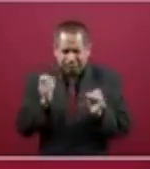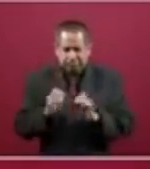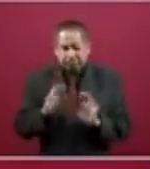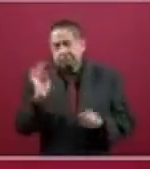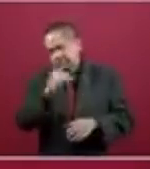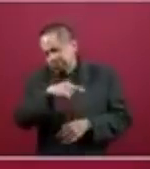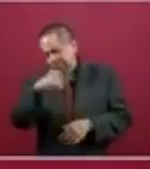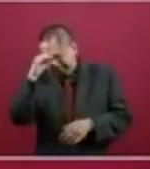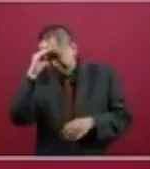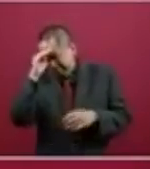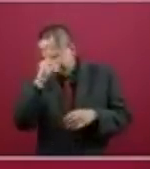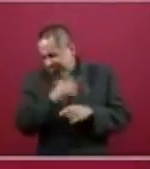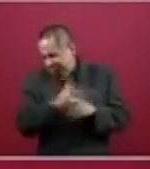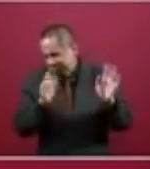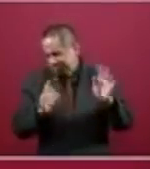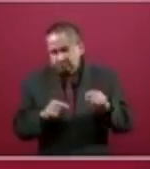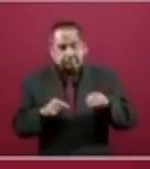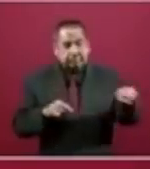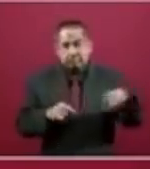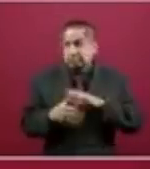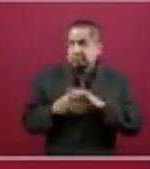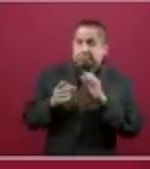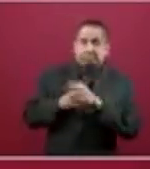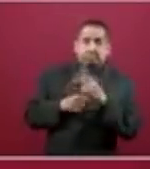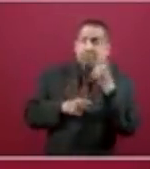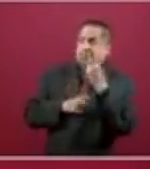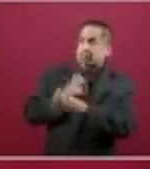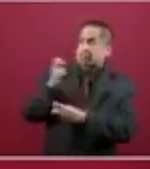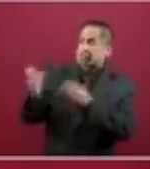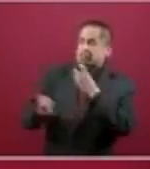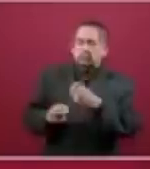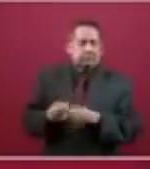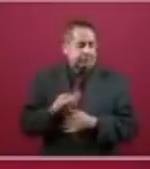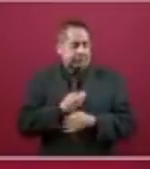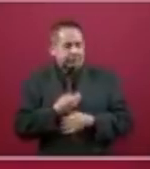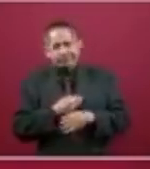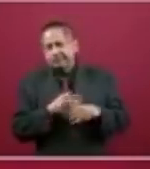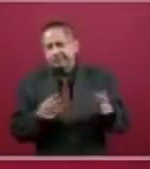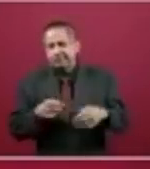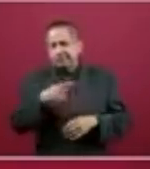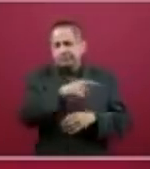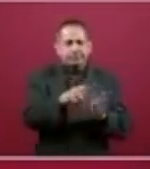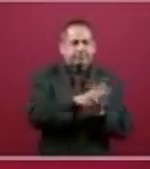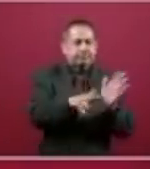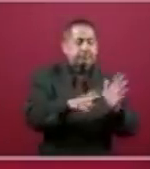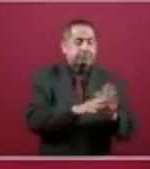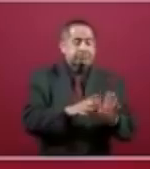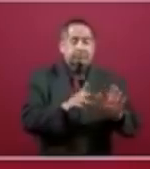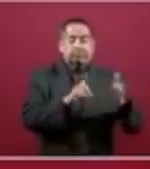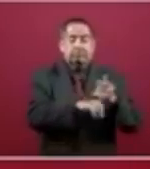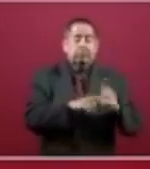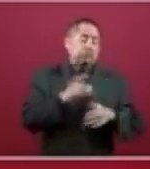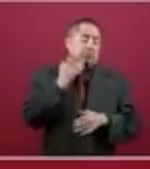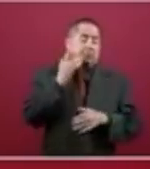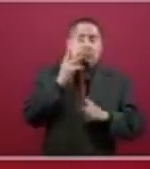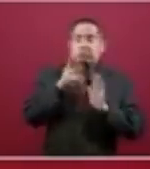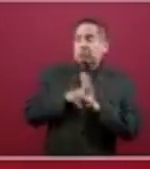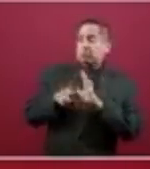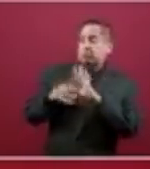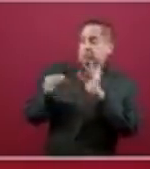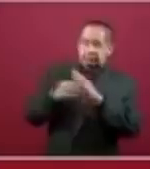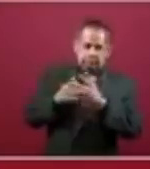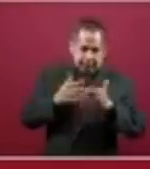derecho los críticos, sobre todo los de la prensa fifí, con